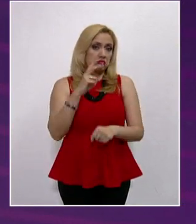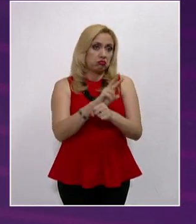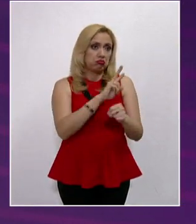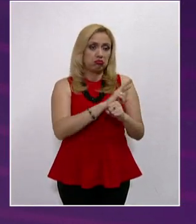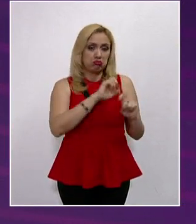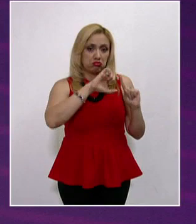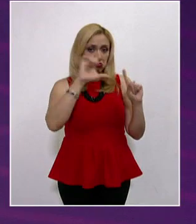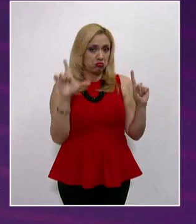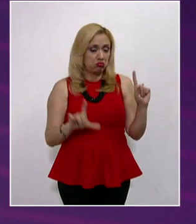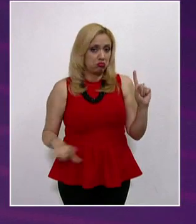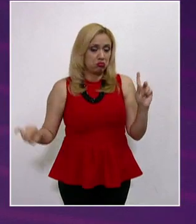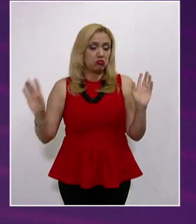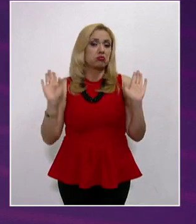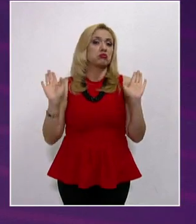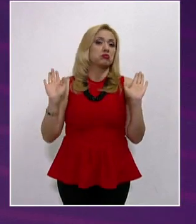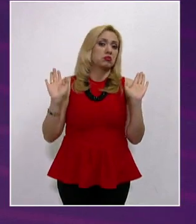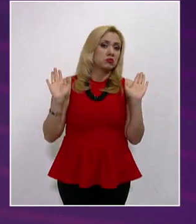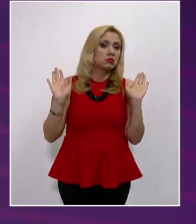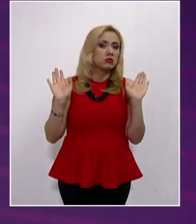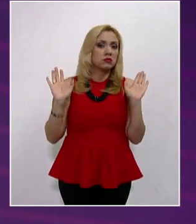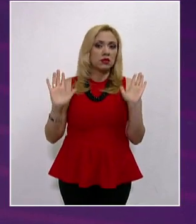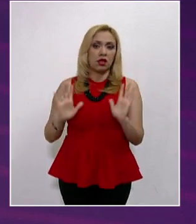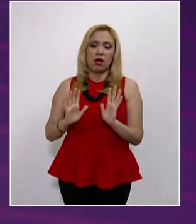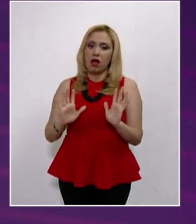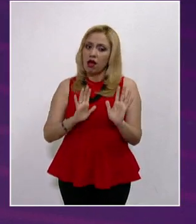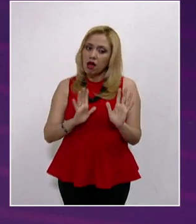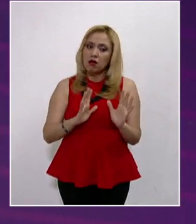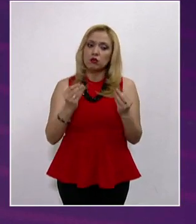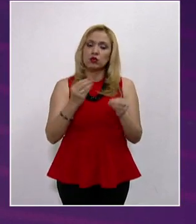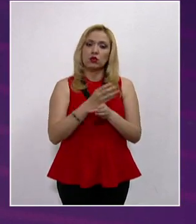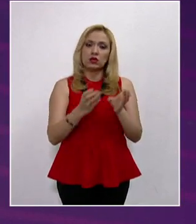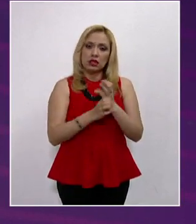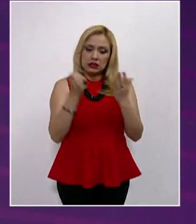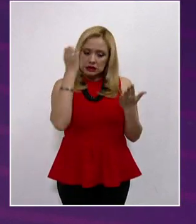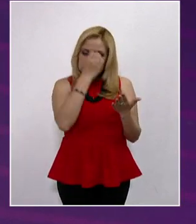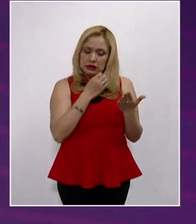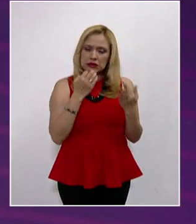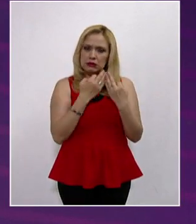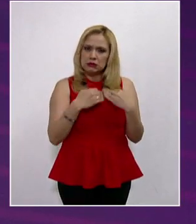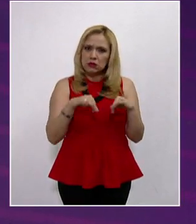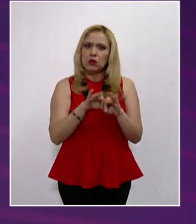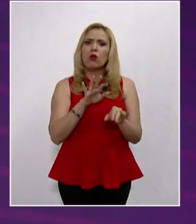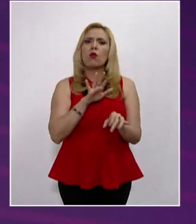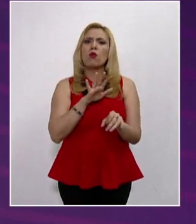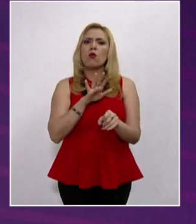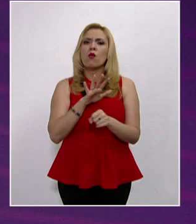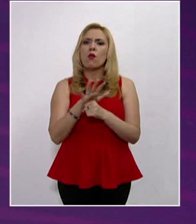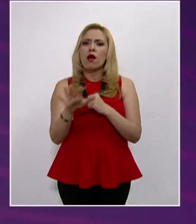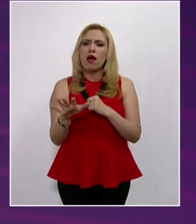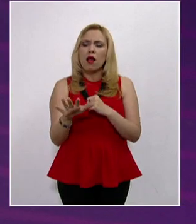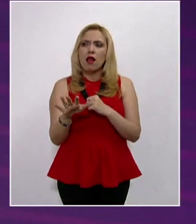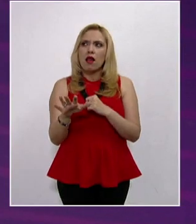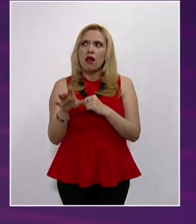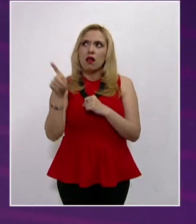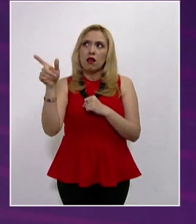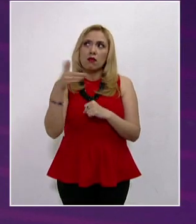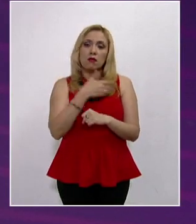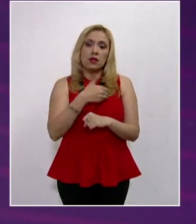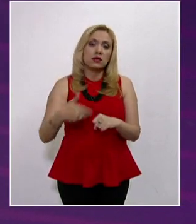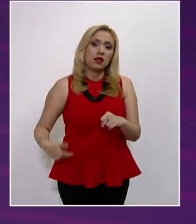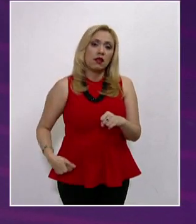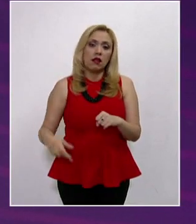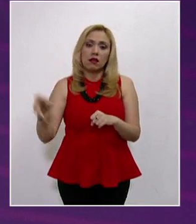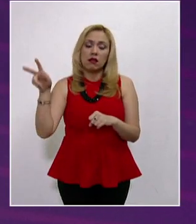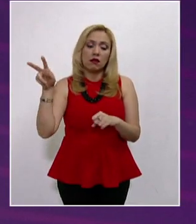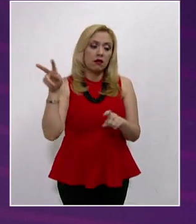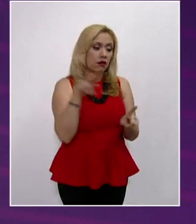Creo que hay muchos aspectos que será importante revisar. Uno es cuál es la respuesta inicial, incluso del Ejecutivo,